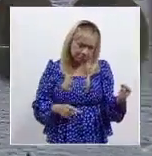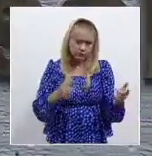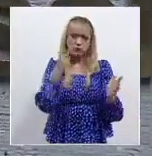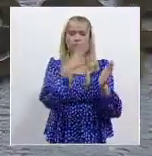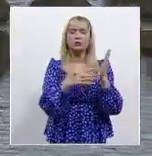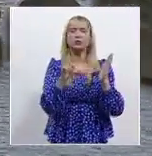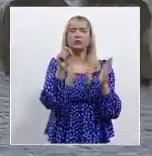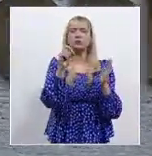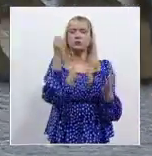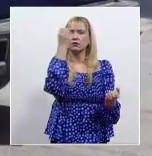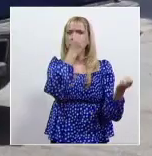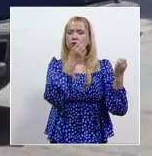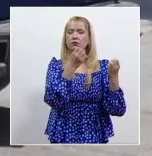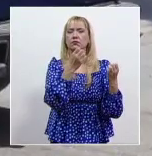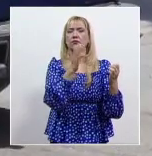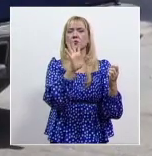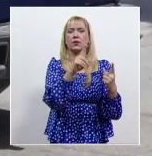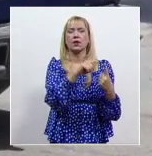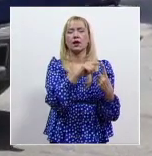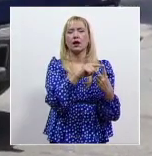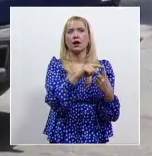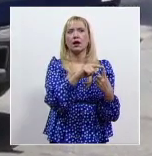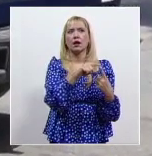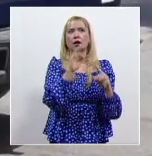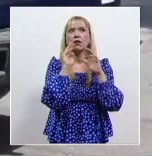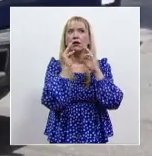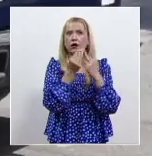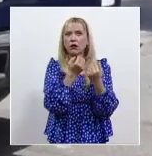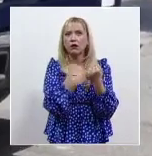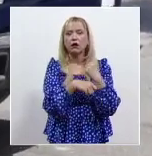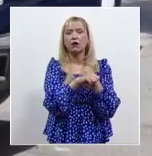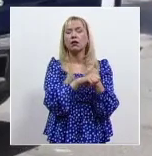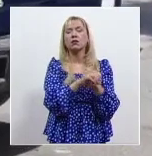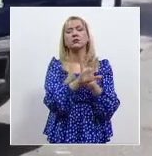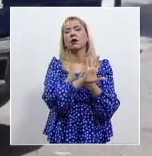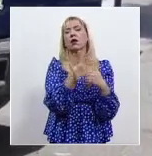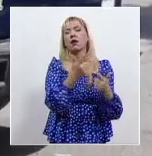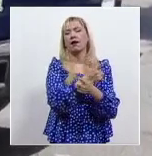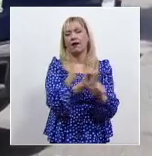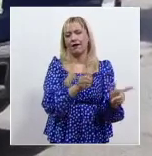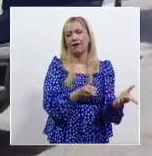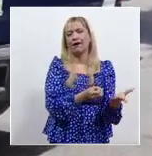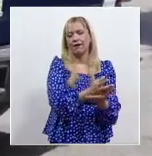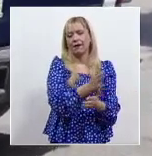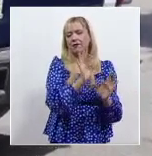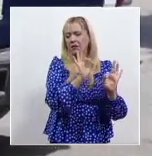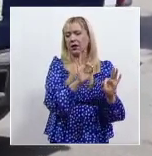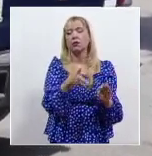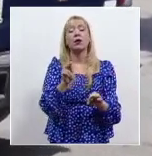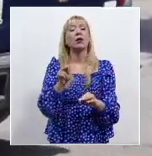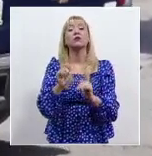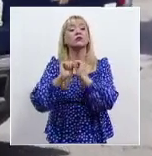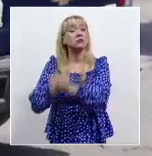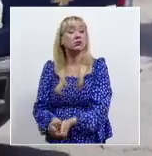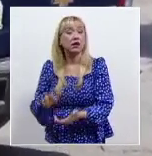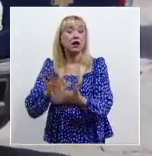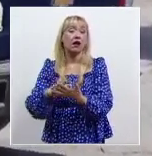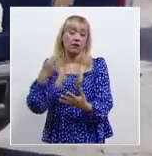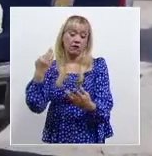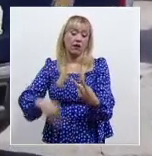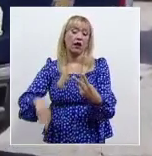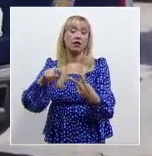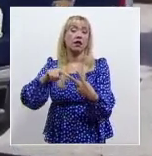por el delito federal. Sin embargo, permaneció privada de la libertad por el del fuero común. El pasado 20 de septiembre